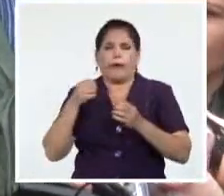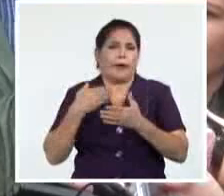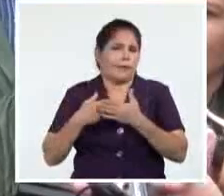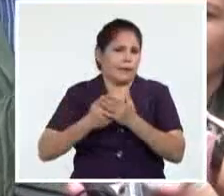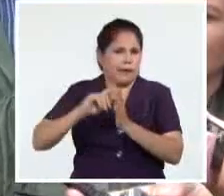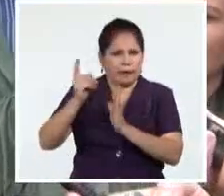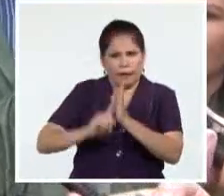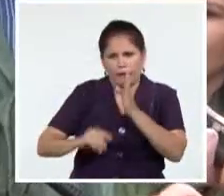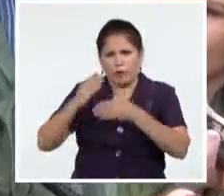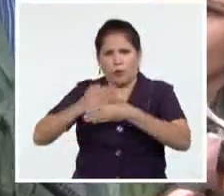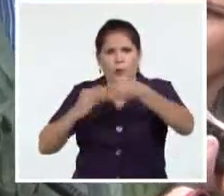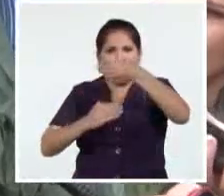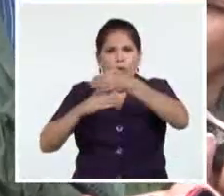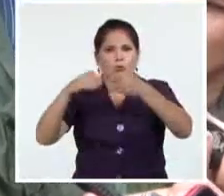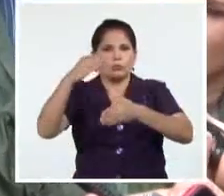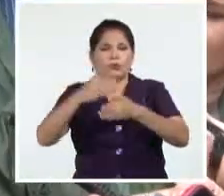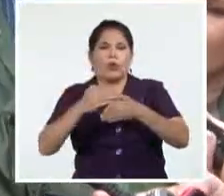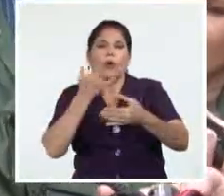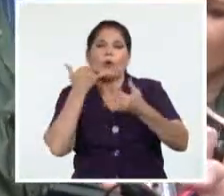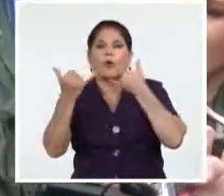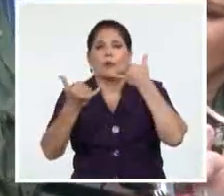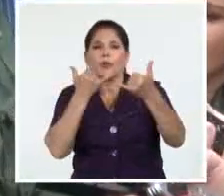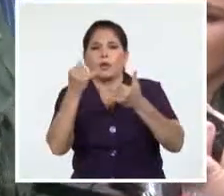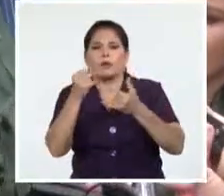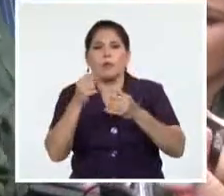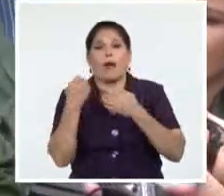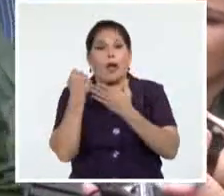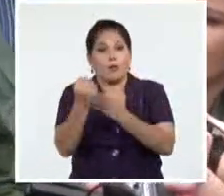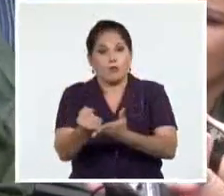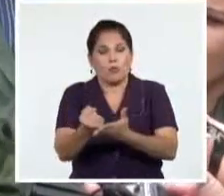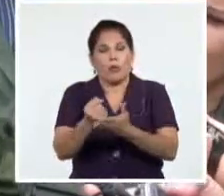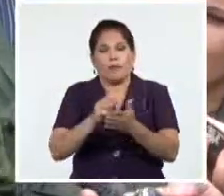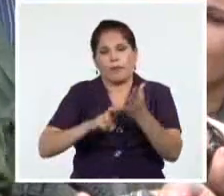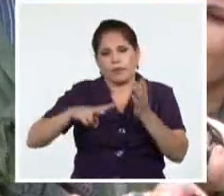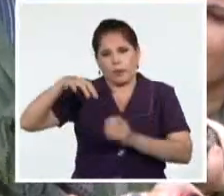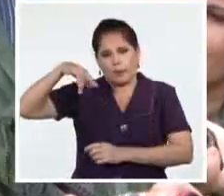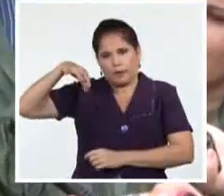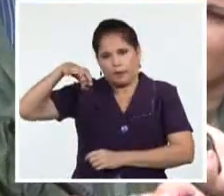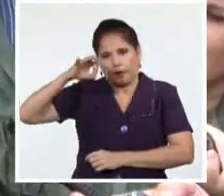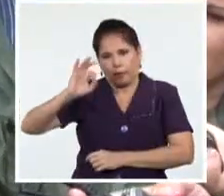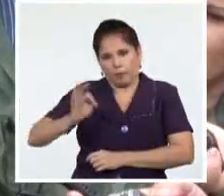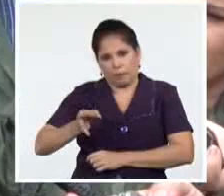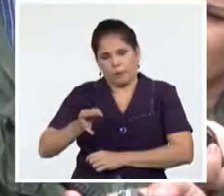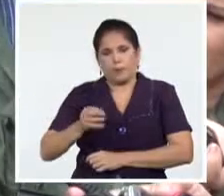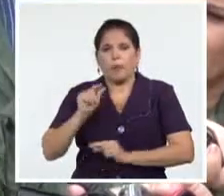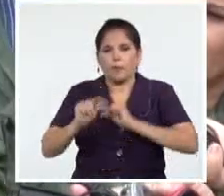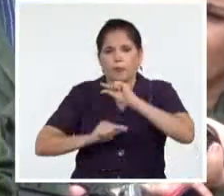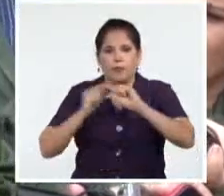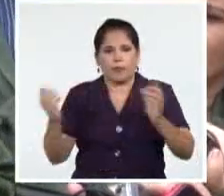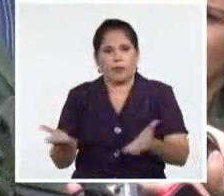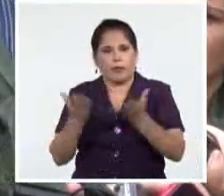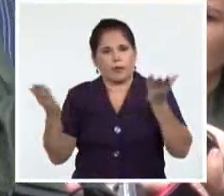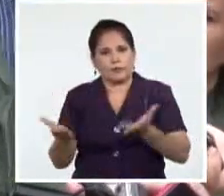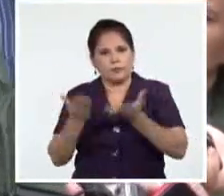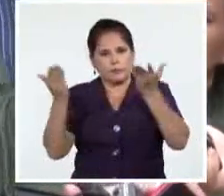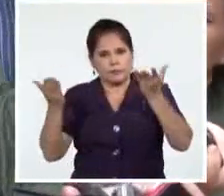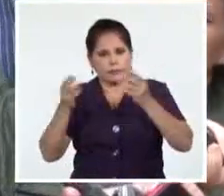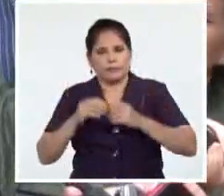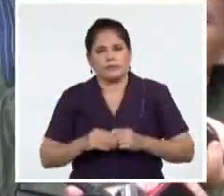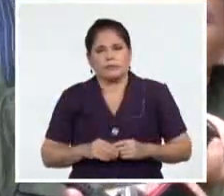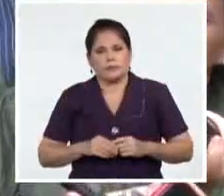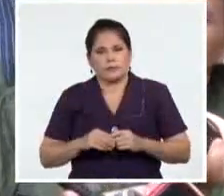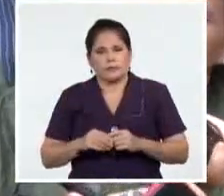constructores de comunicaciones para ayudar también a las brigadas de Pinar del Río a recuperarnos del mal tiempo